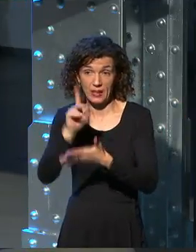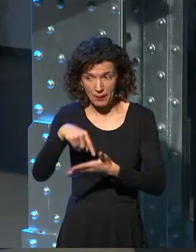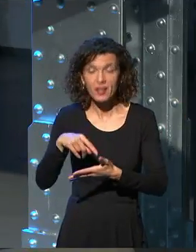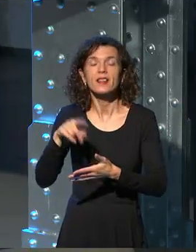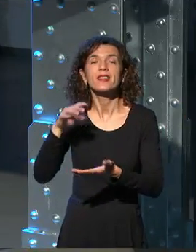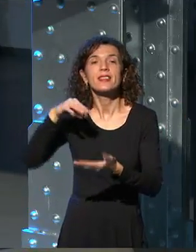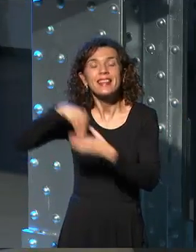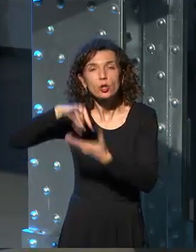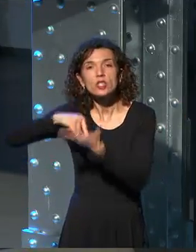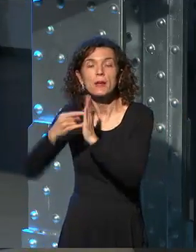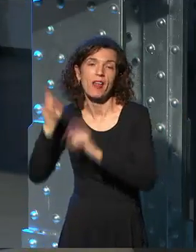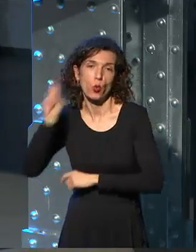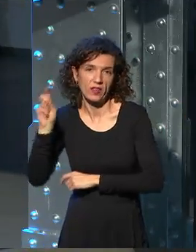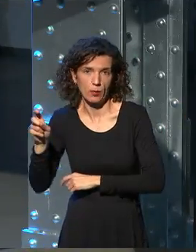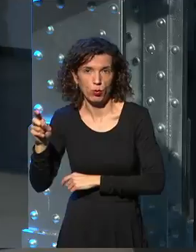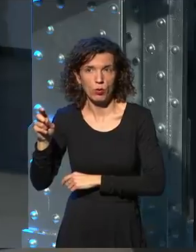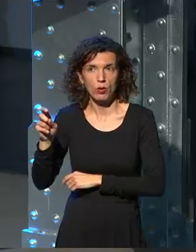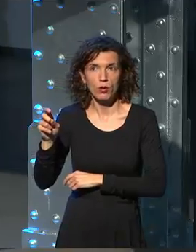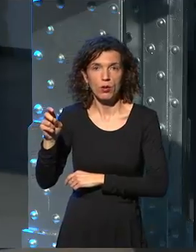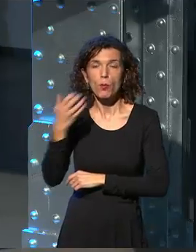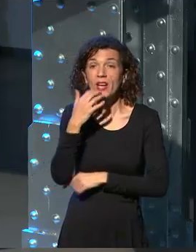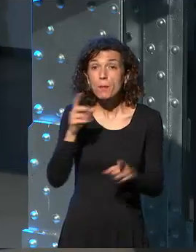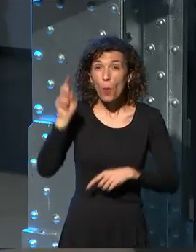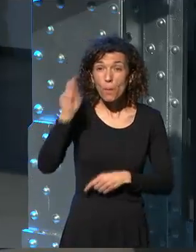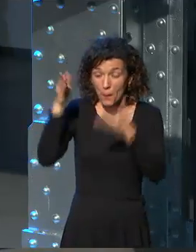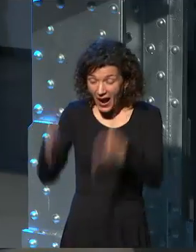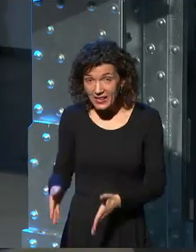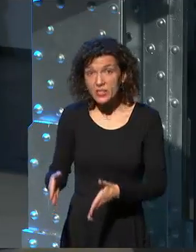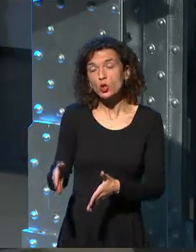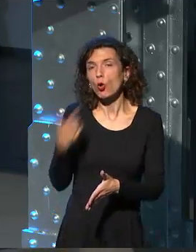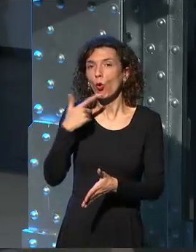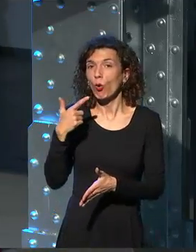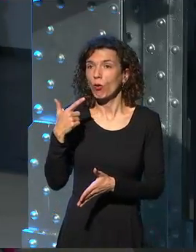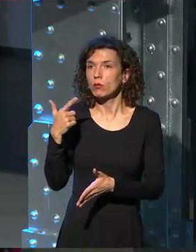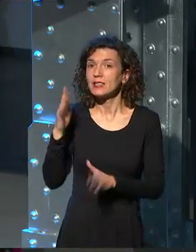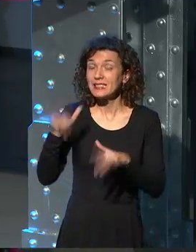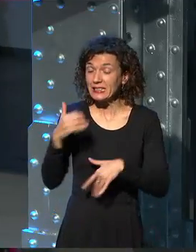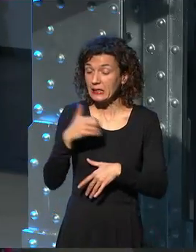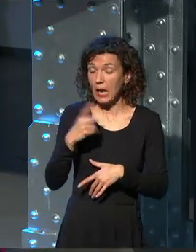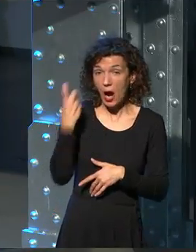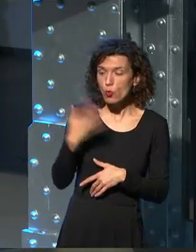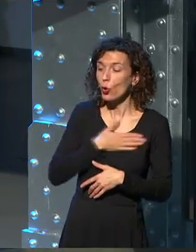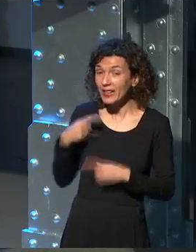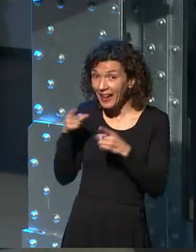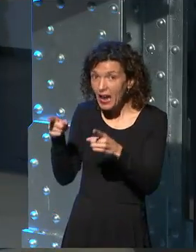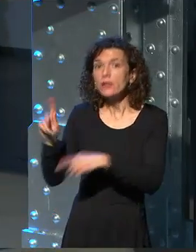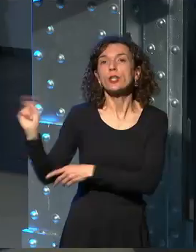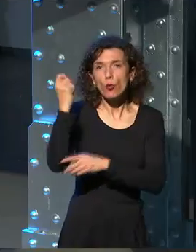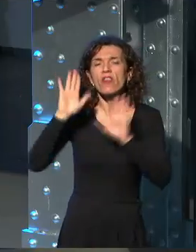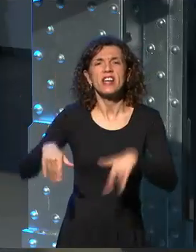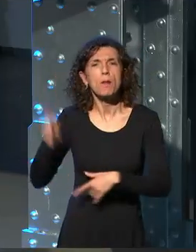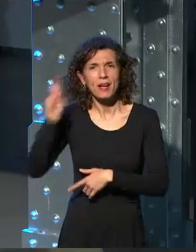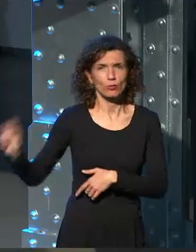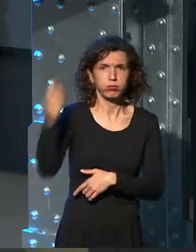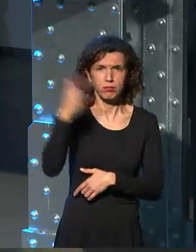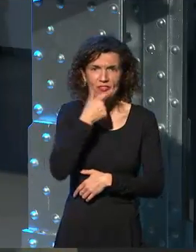sistema educativo, un maestro va a ser mucho más efectivo si los alumnos quieren que el maestro triunfe, y así sucesivamente. Y